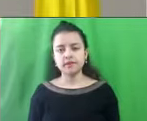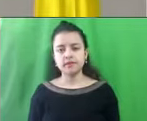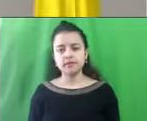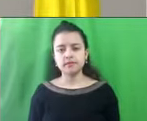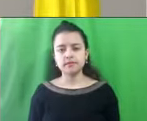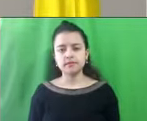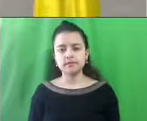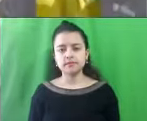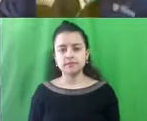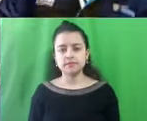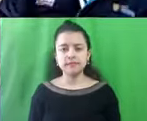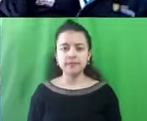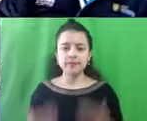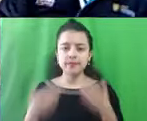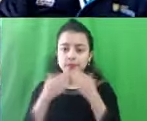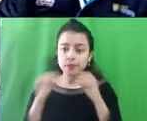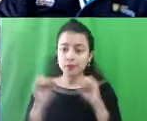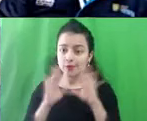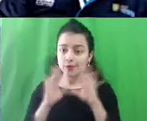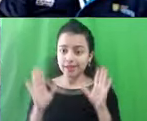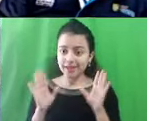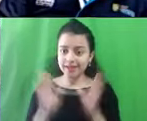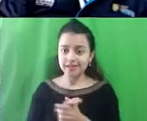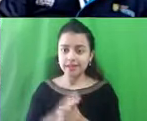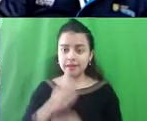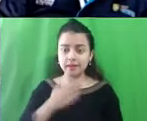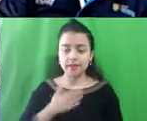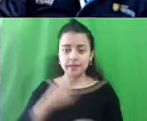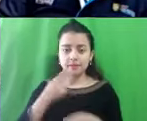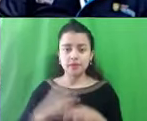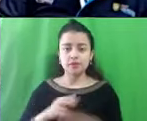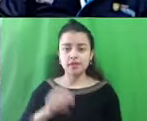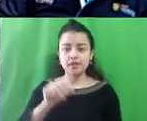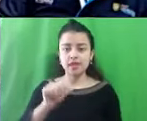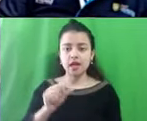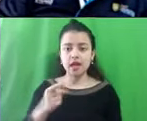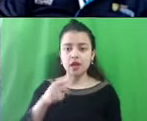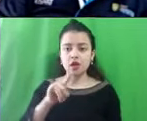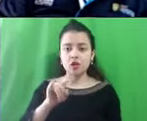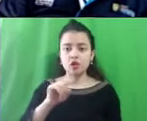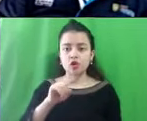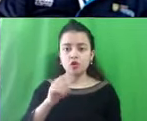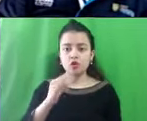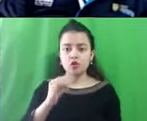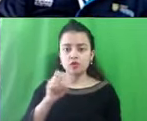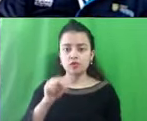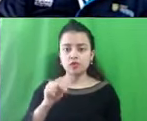Buenos días, mi nombre es Agustín Muñoz, subgerente de planeación.